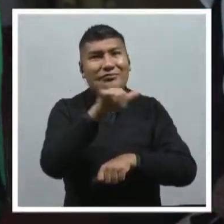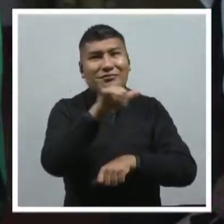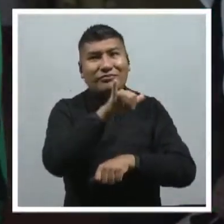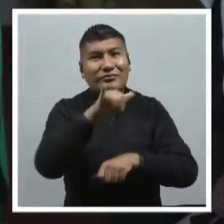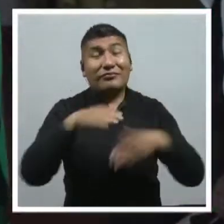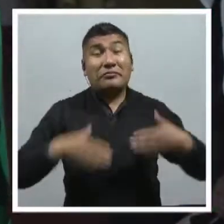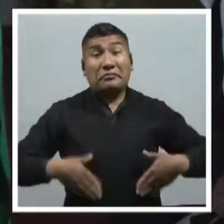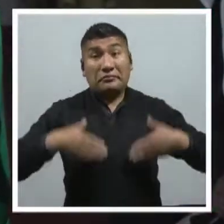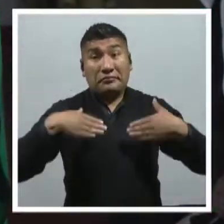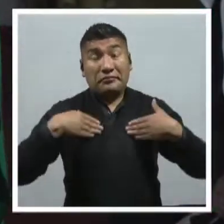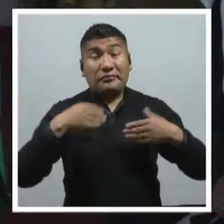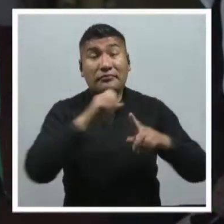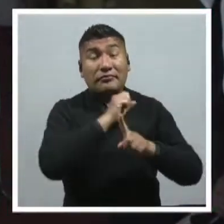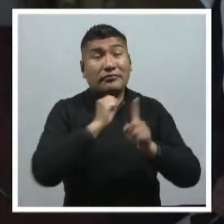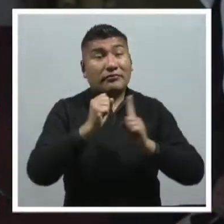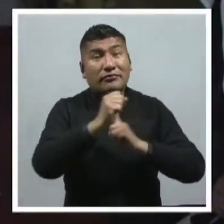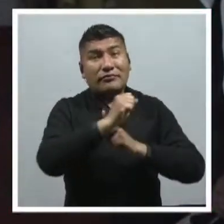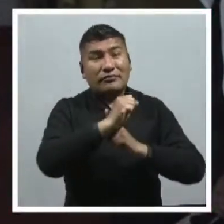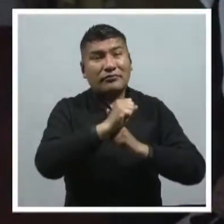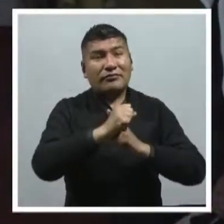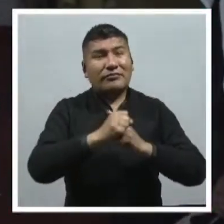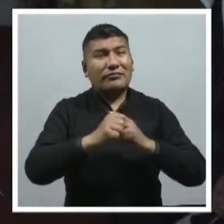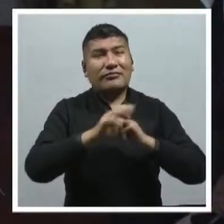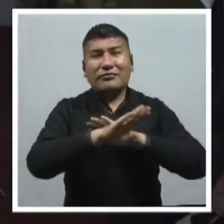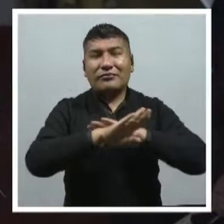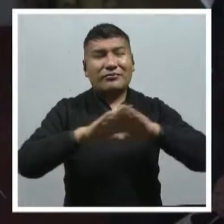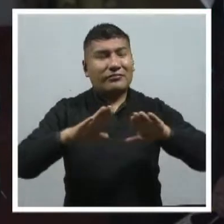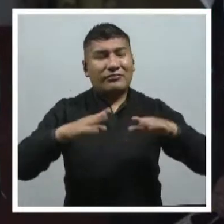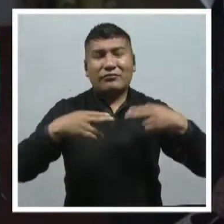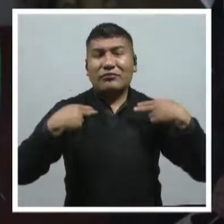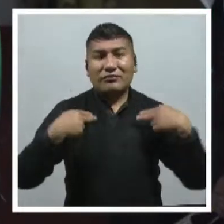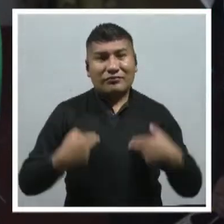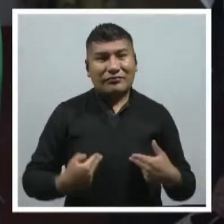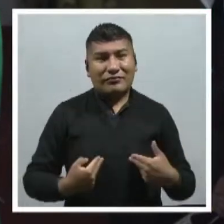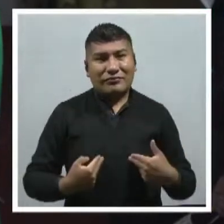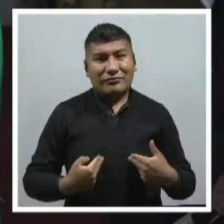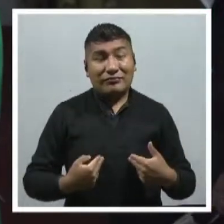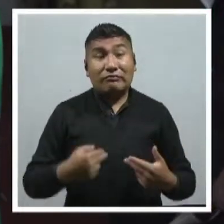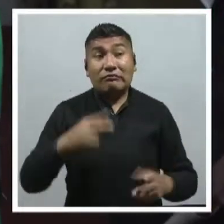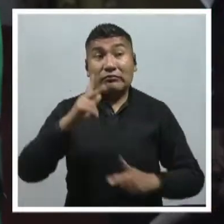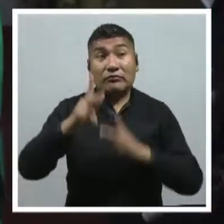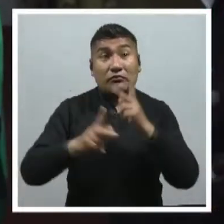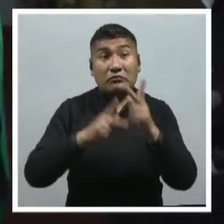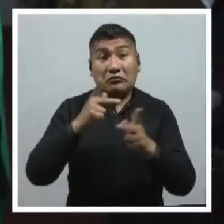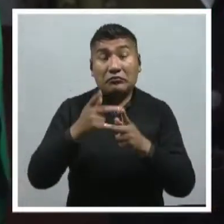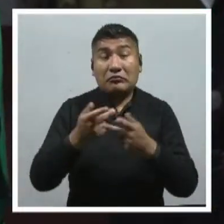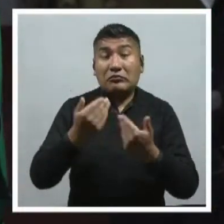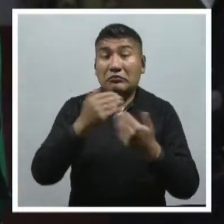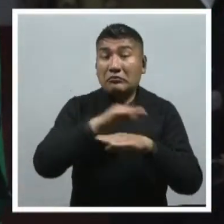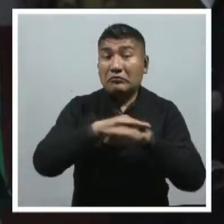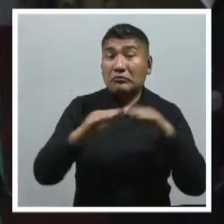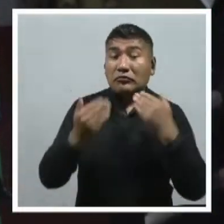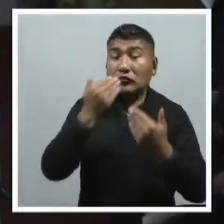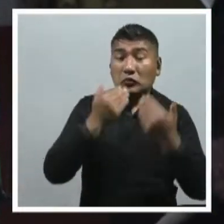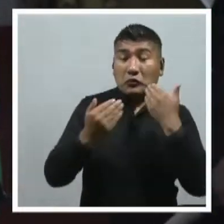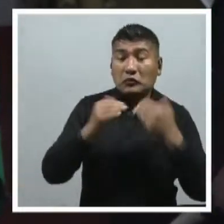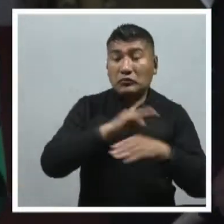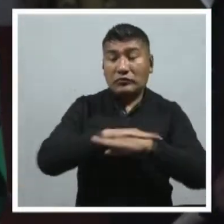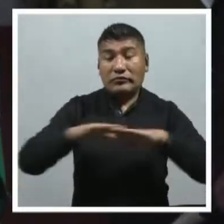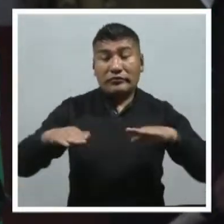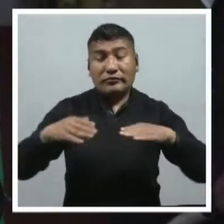en condiciones infrahumanas. Las personas que no tienen para comer, para